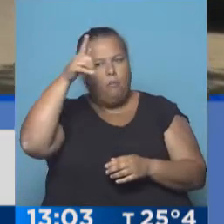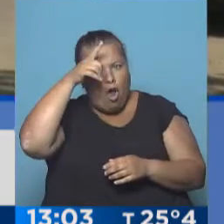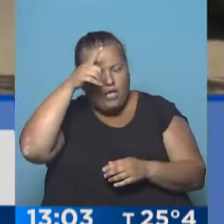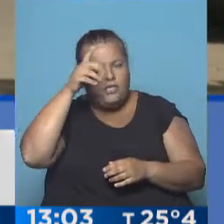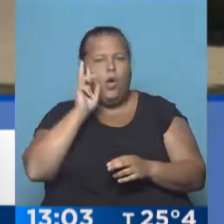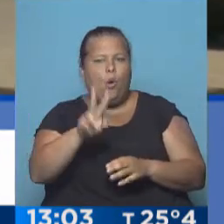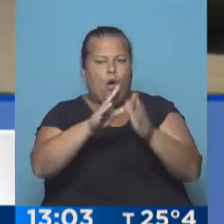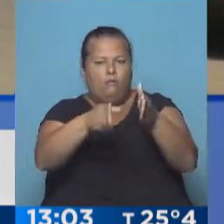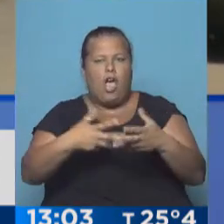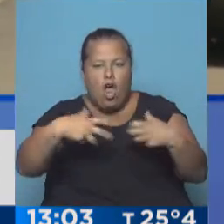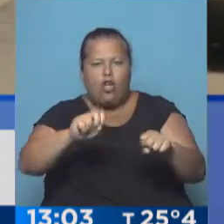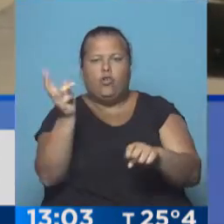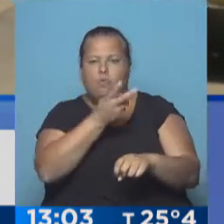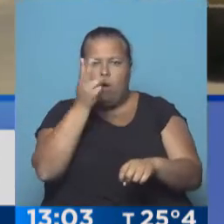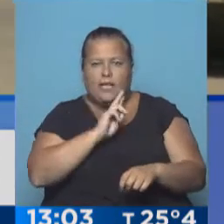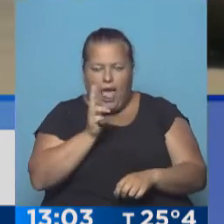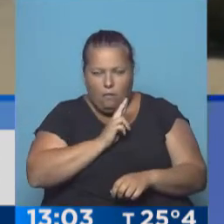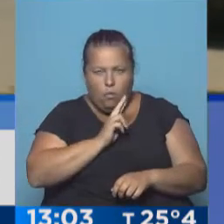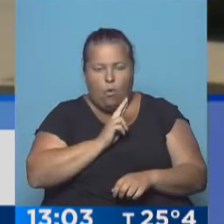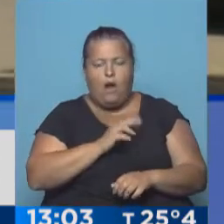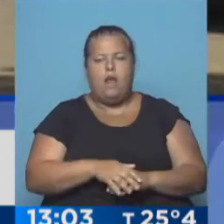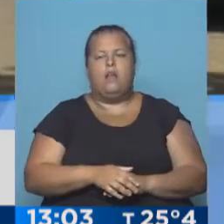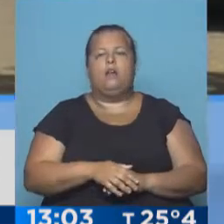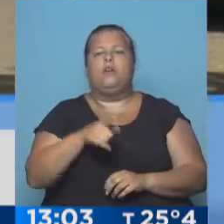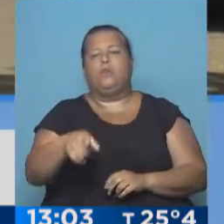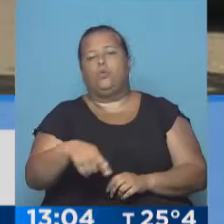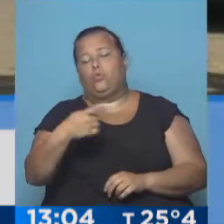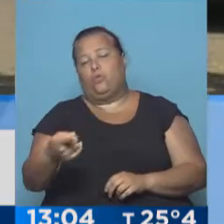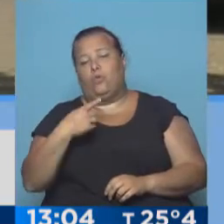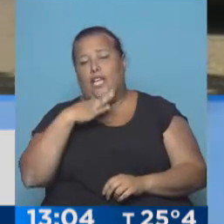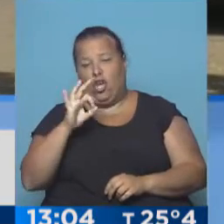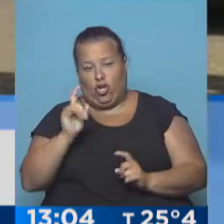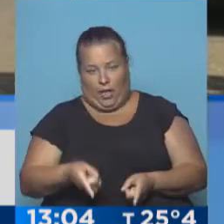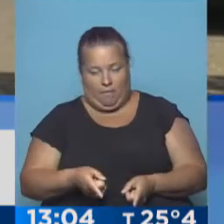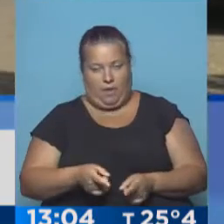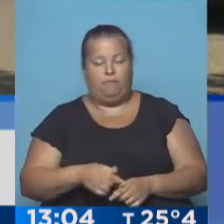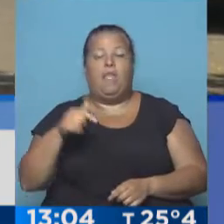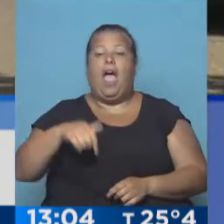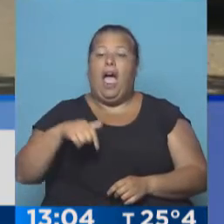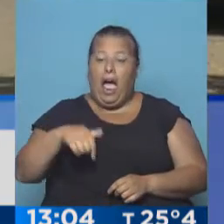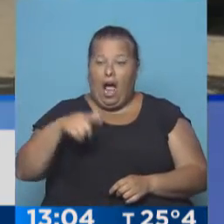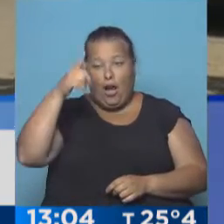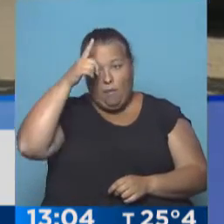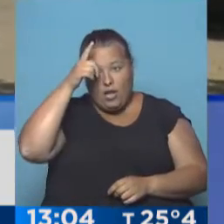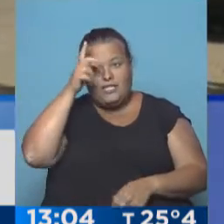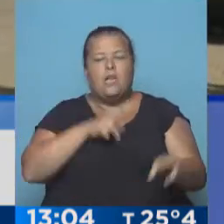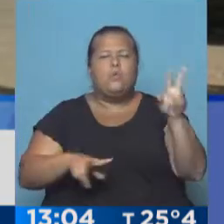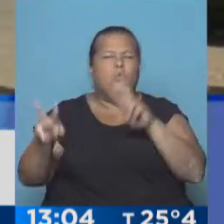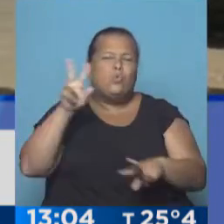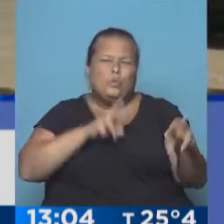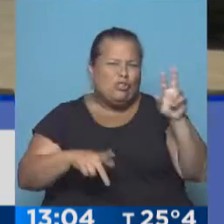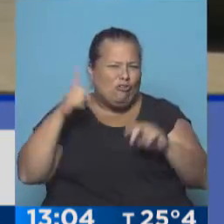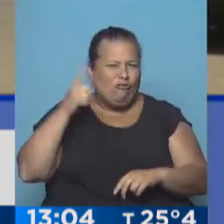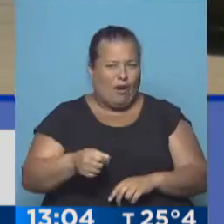encontró el cadáver de sabrina y de su de su hijito en este momento la policía está buscando intensamente